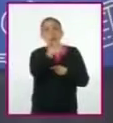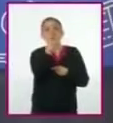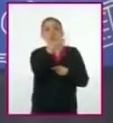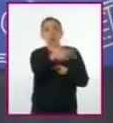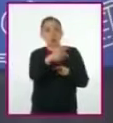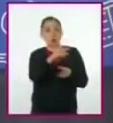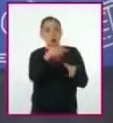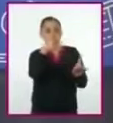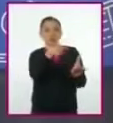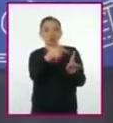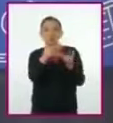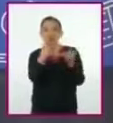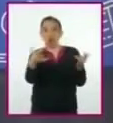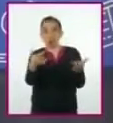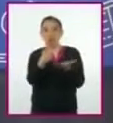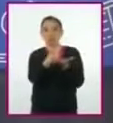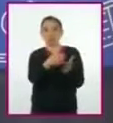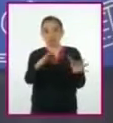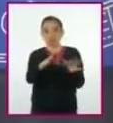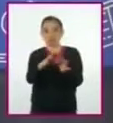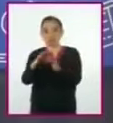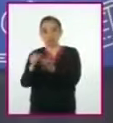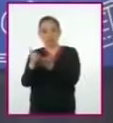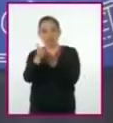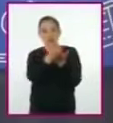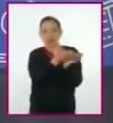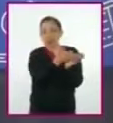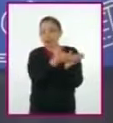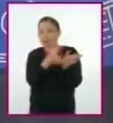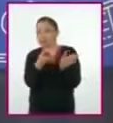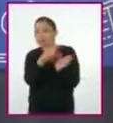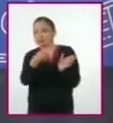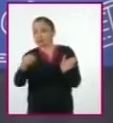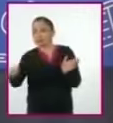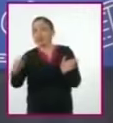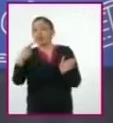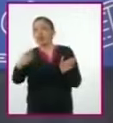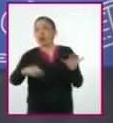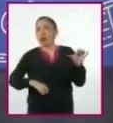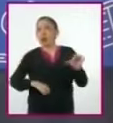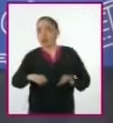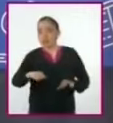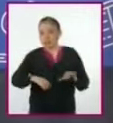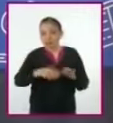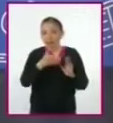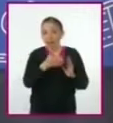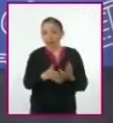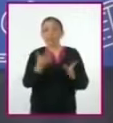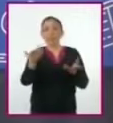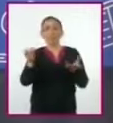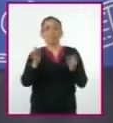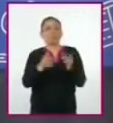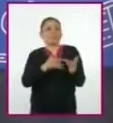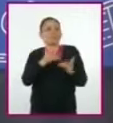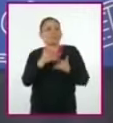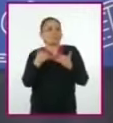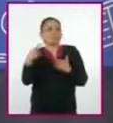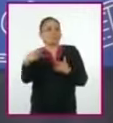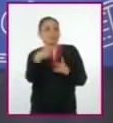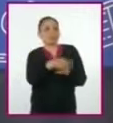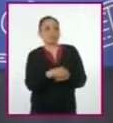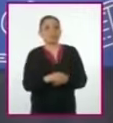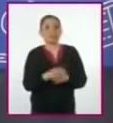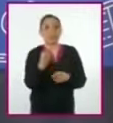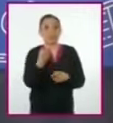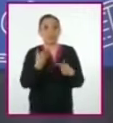papel central en la historia que ayuda a darle sentido a sus acciones y motivaciones.